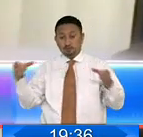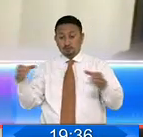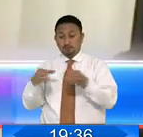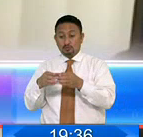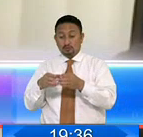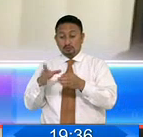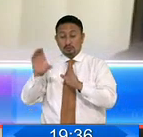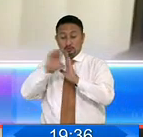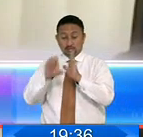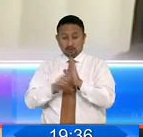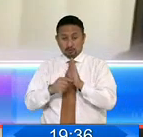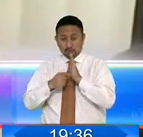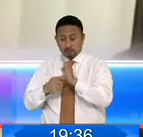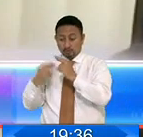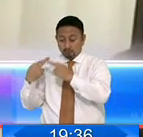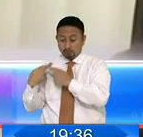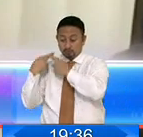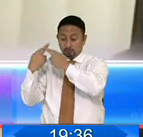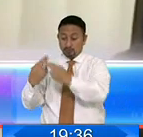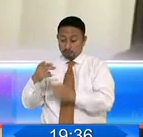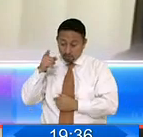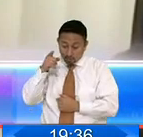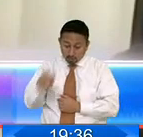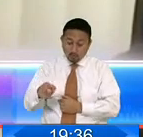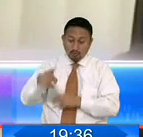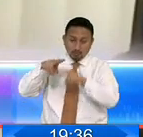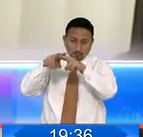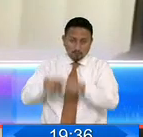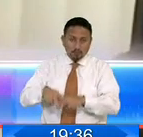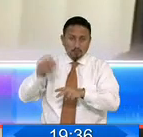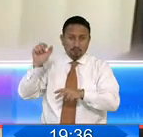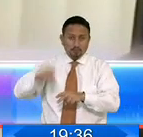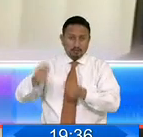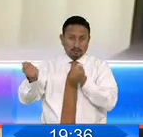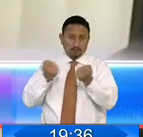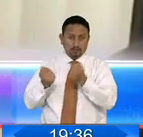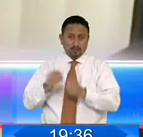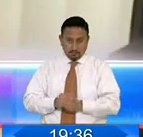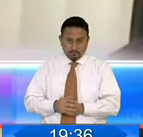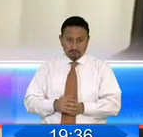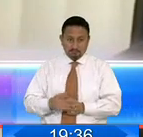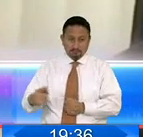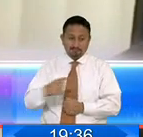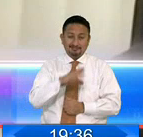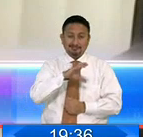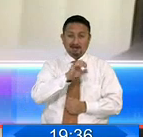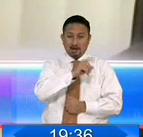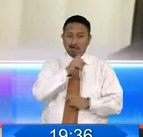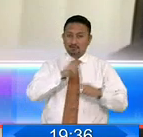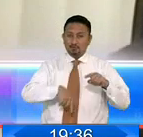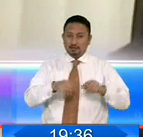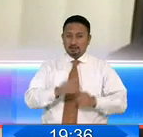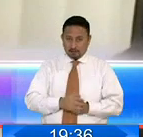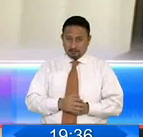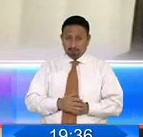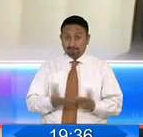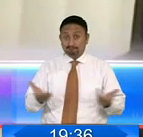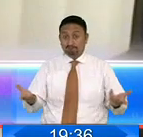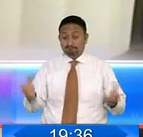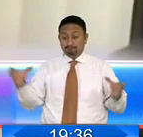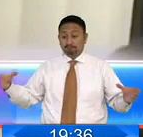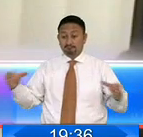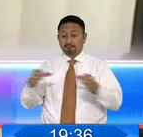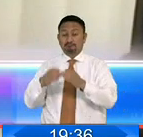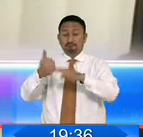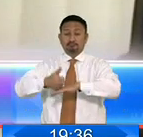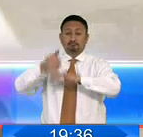quienes la constitución les entrega la facultad exclusiva de ejercer control de constitucionalidad sobre los proyectos de ley y quienes ese órgano la